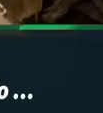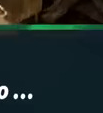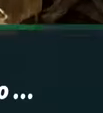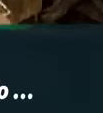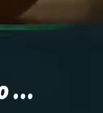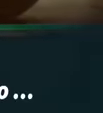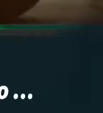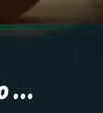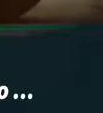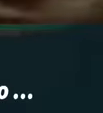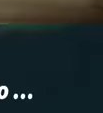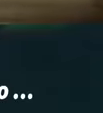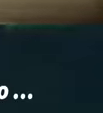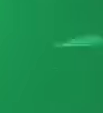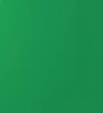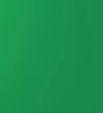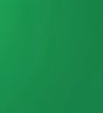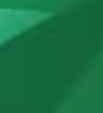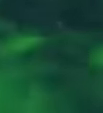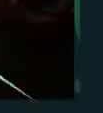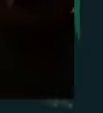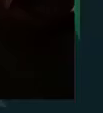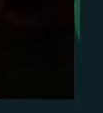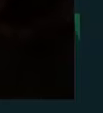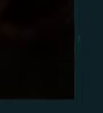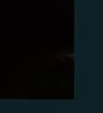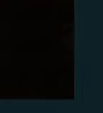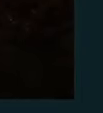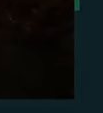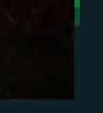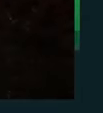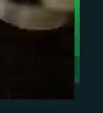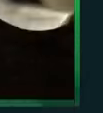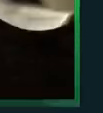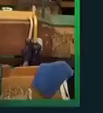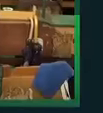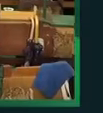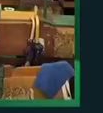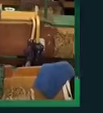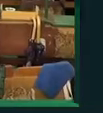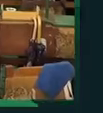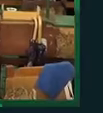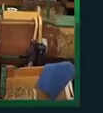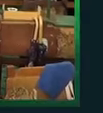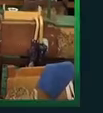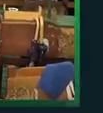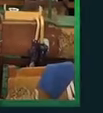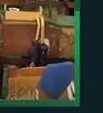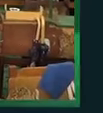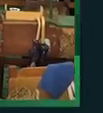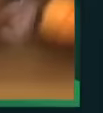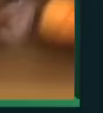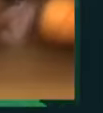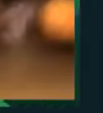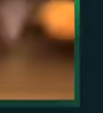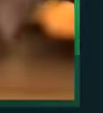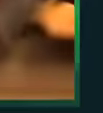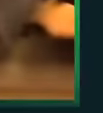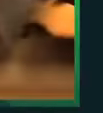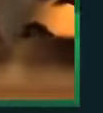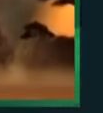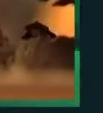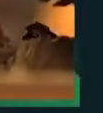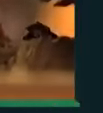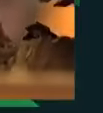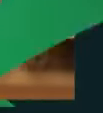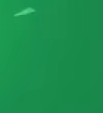sentirnos cubanos por tener el mejor tabaco del mundo. Creo que mantener una buena calidad en todos los aspectos es muy